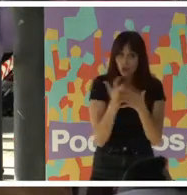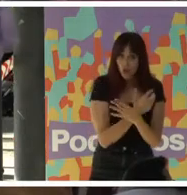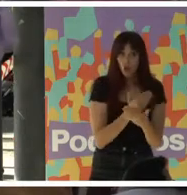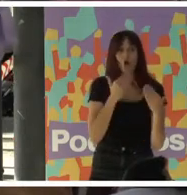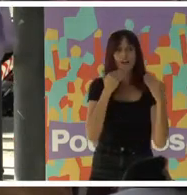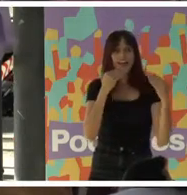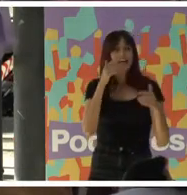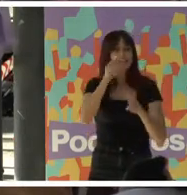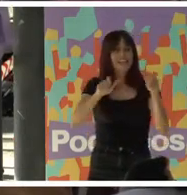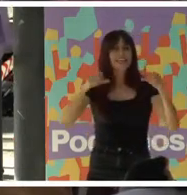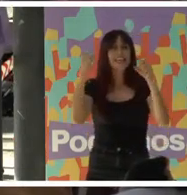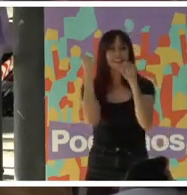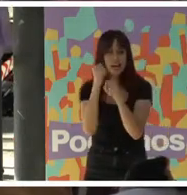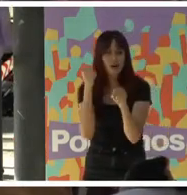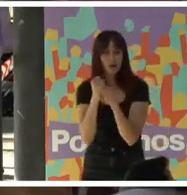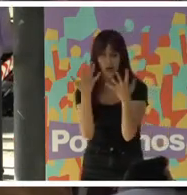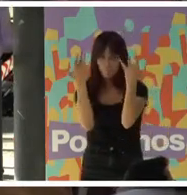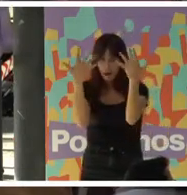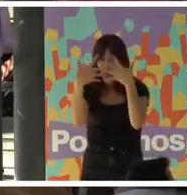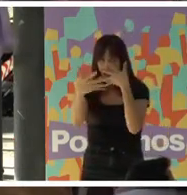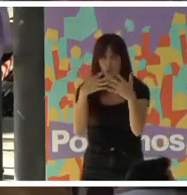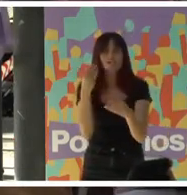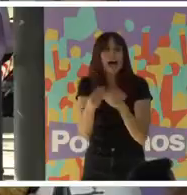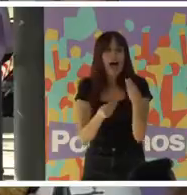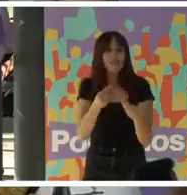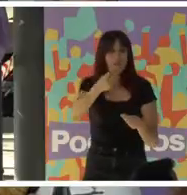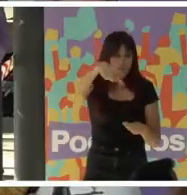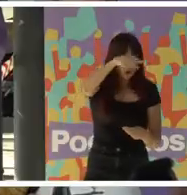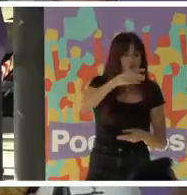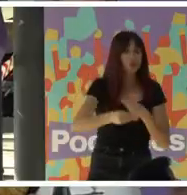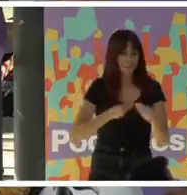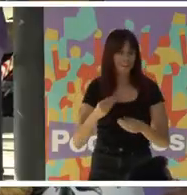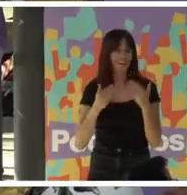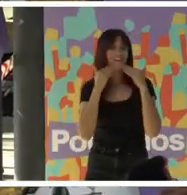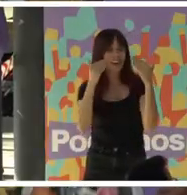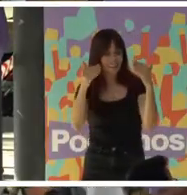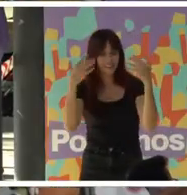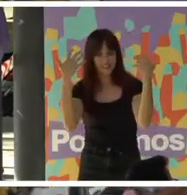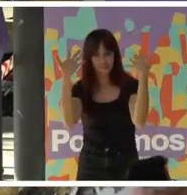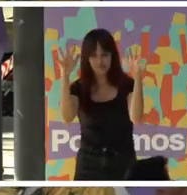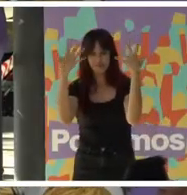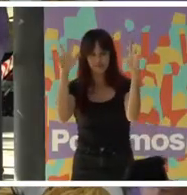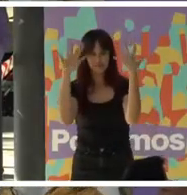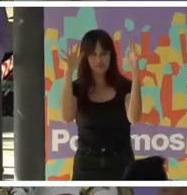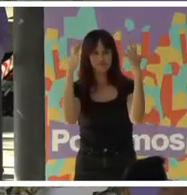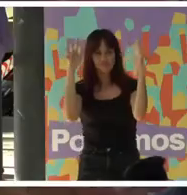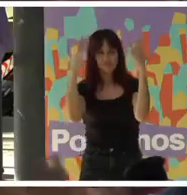ha hecho la gente trabajadora con sus manos. Lo habéis hecho vosotras. Muchas gracias.